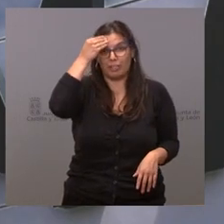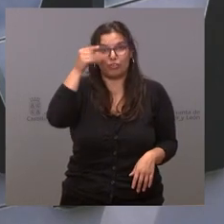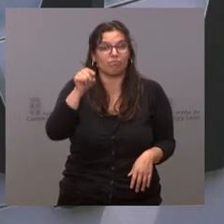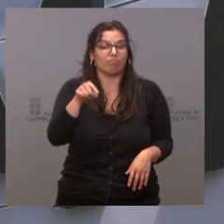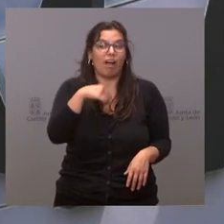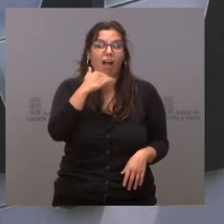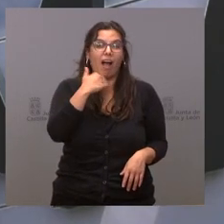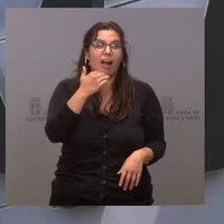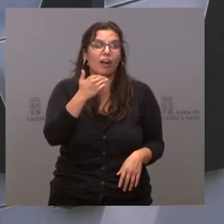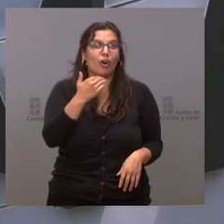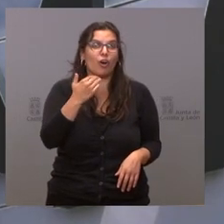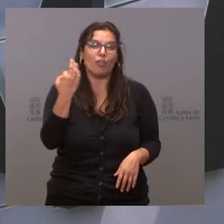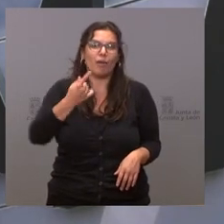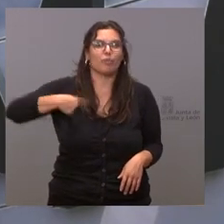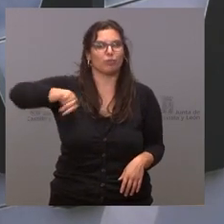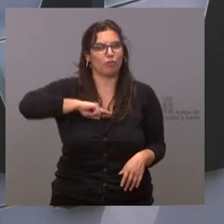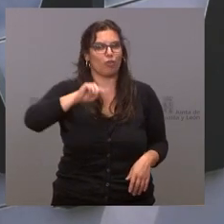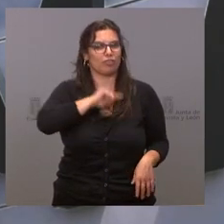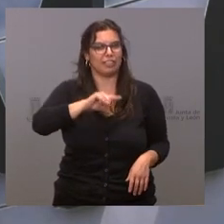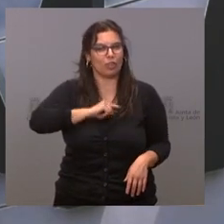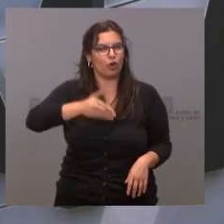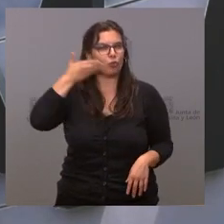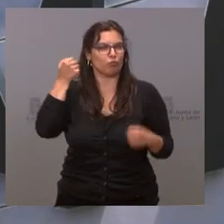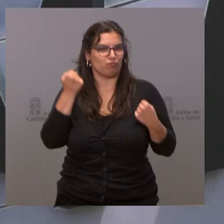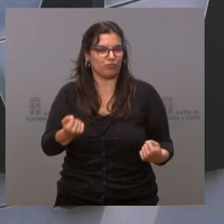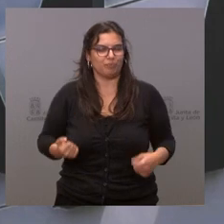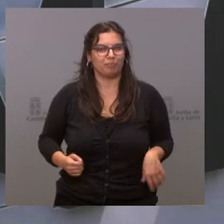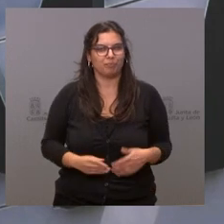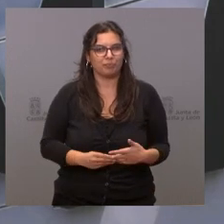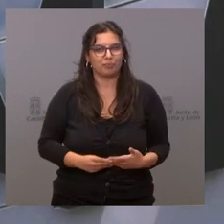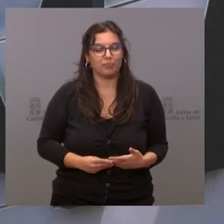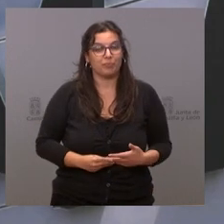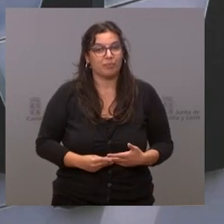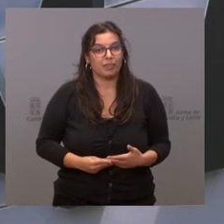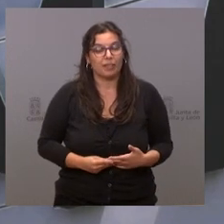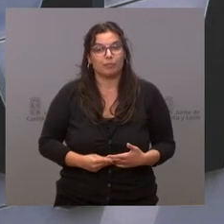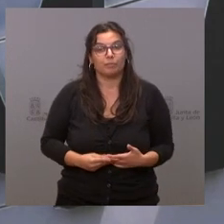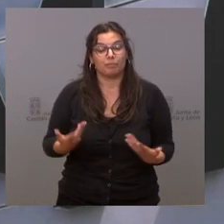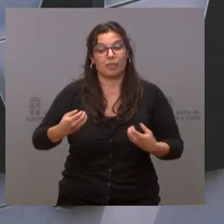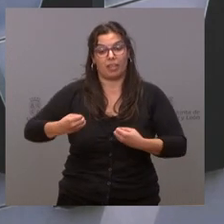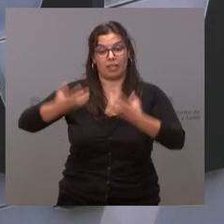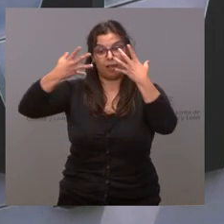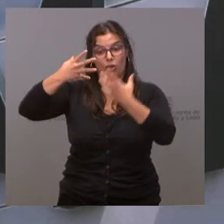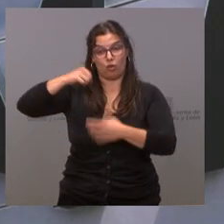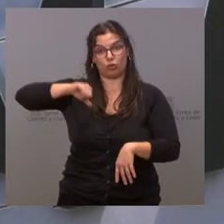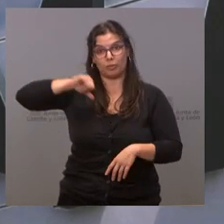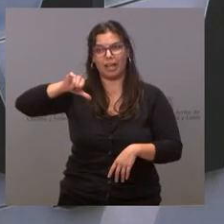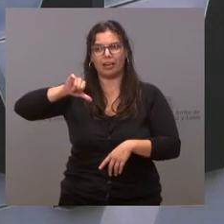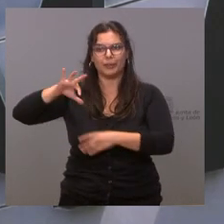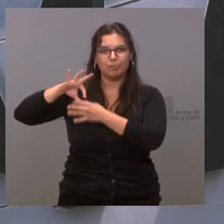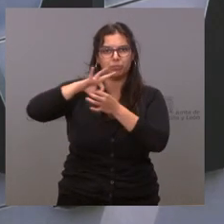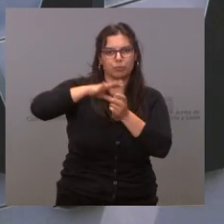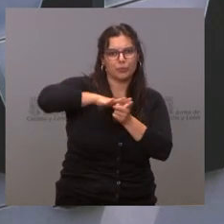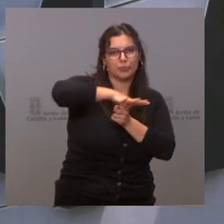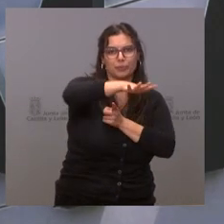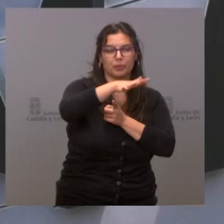nos tenemos que sentir todos profundamente orgullosos es un lazo que ata por un lado saber